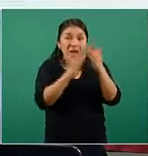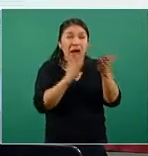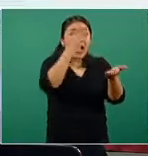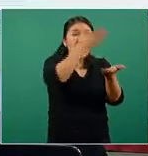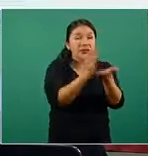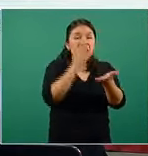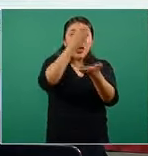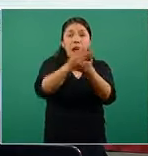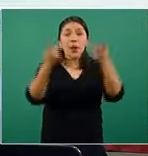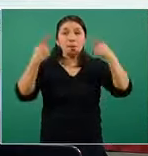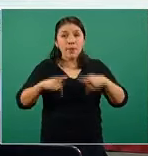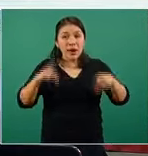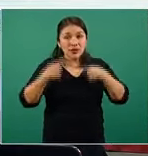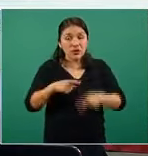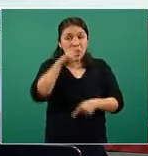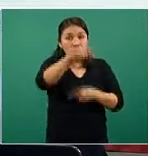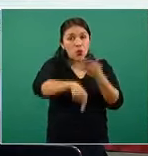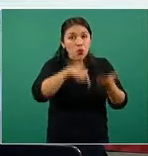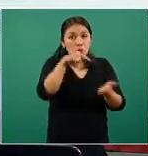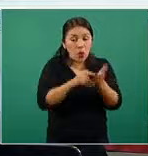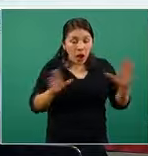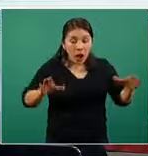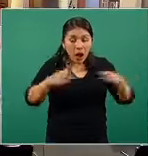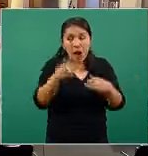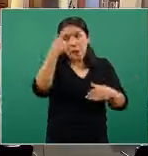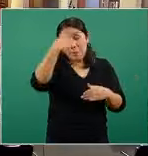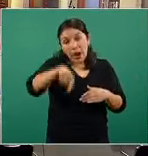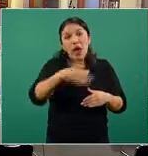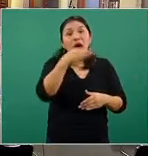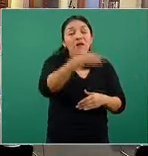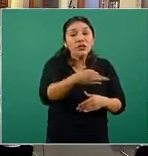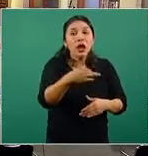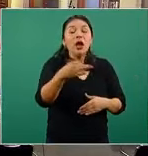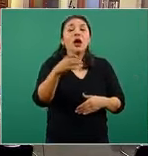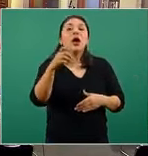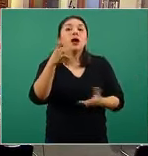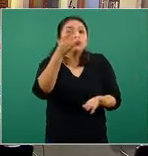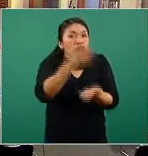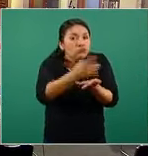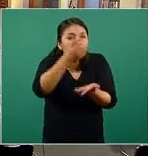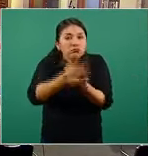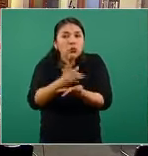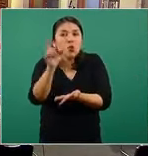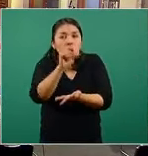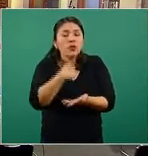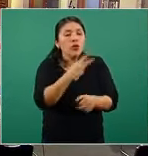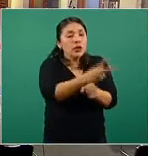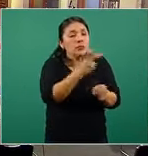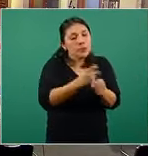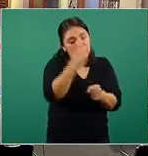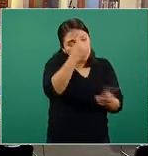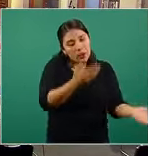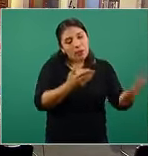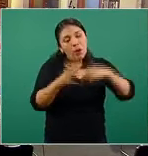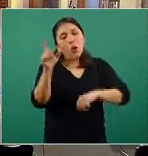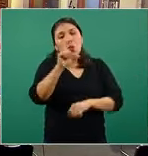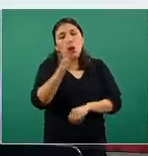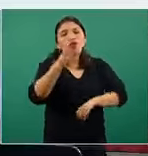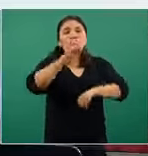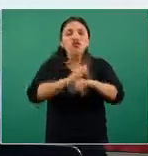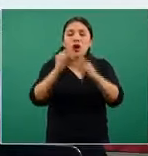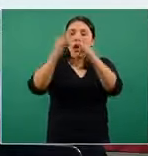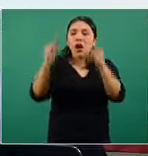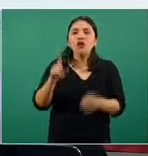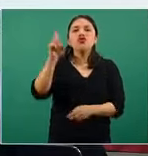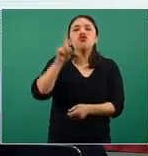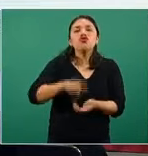las personas de la localidad para en su momento identificarlas y invitarlas y darles la información,